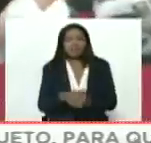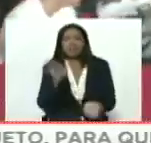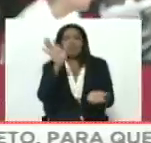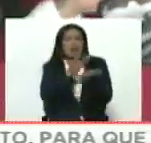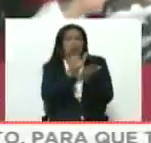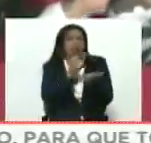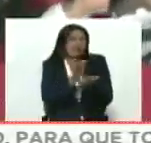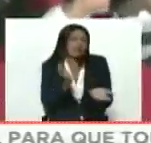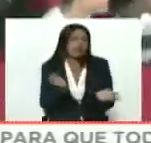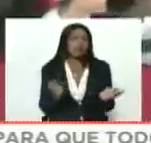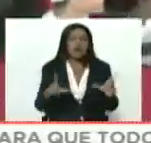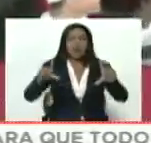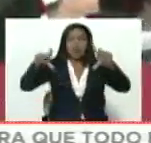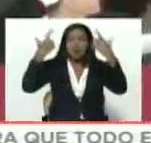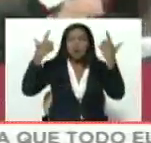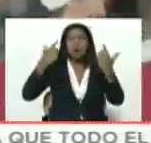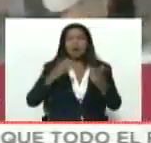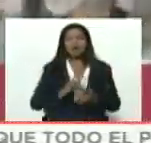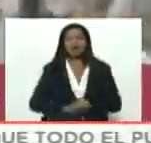Margarita, La Guaira.